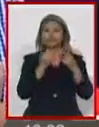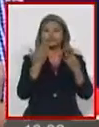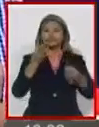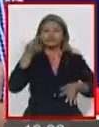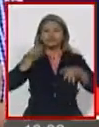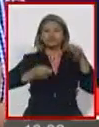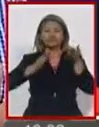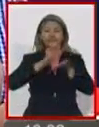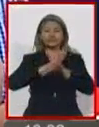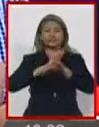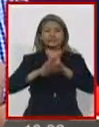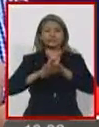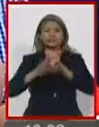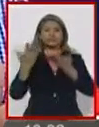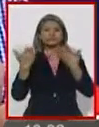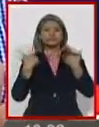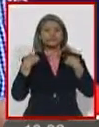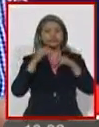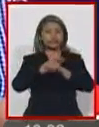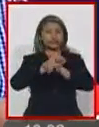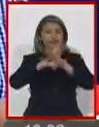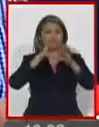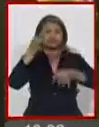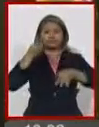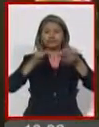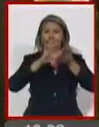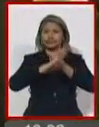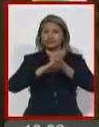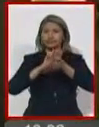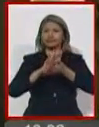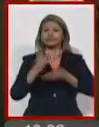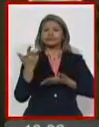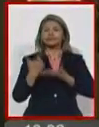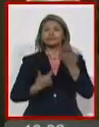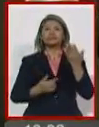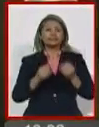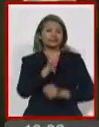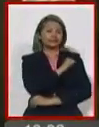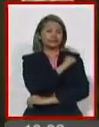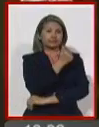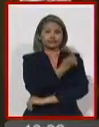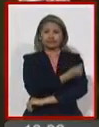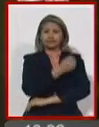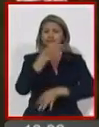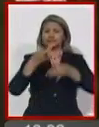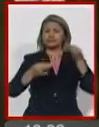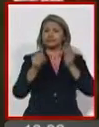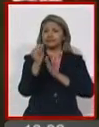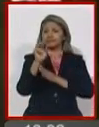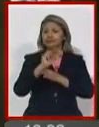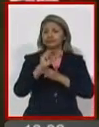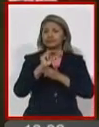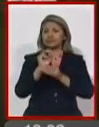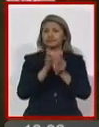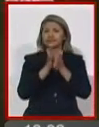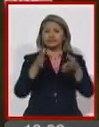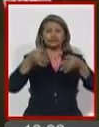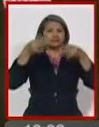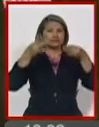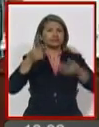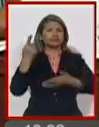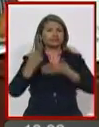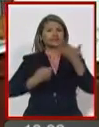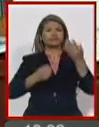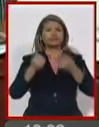de la justicia, o sea, tendrán que esclarecerse en la justicia. En este caso serán las autoridades judiciales y Ministerio Público quienes determinen